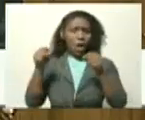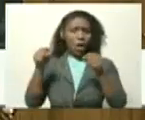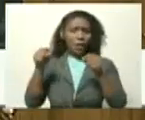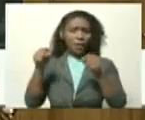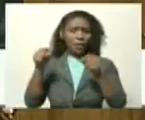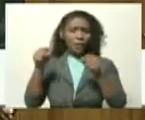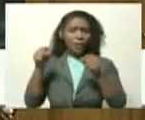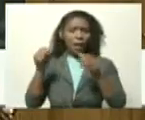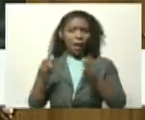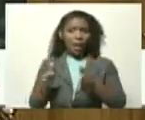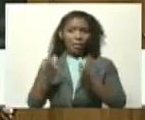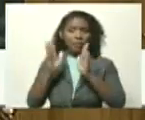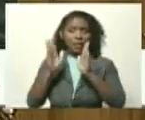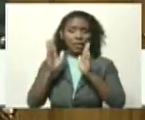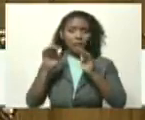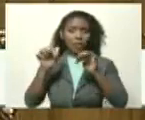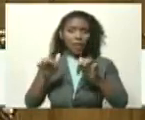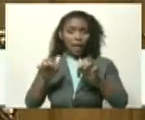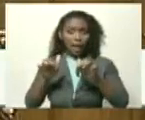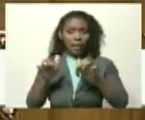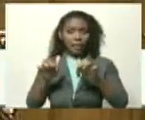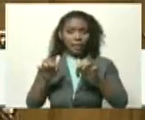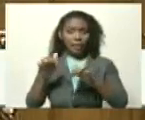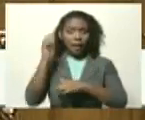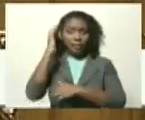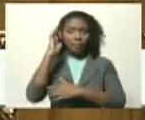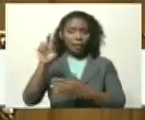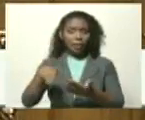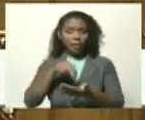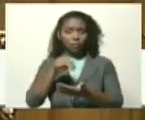sede física de este Parlamento.